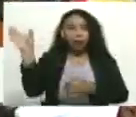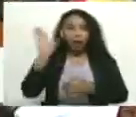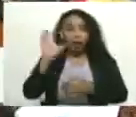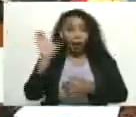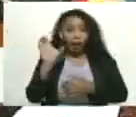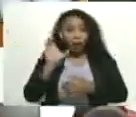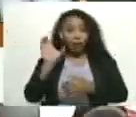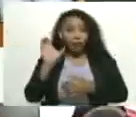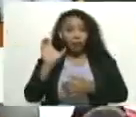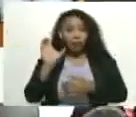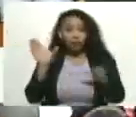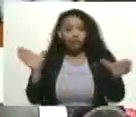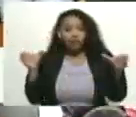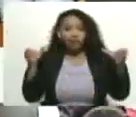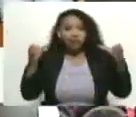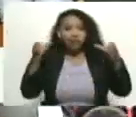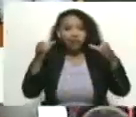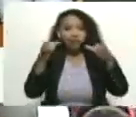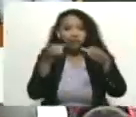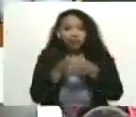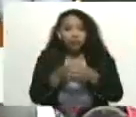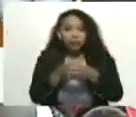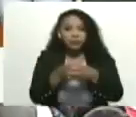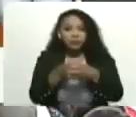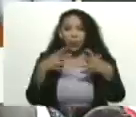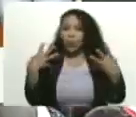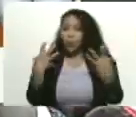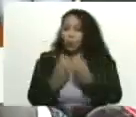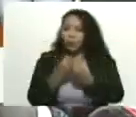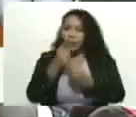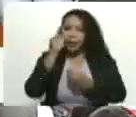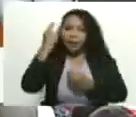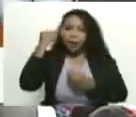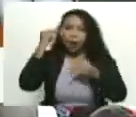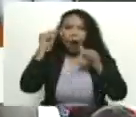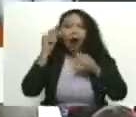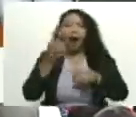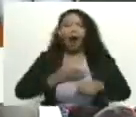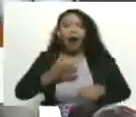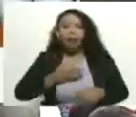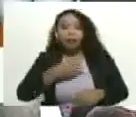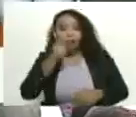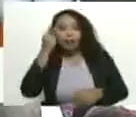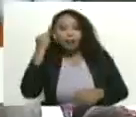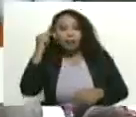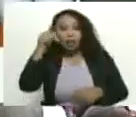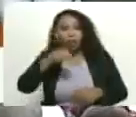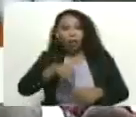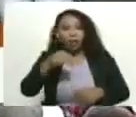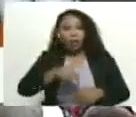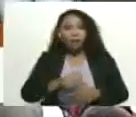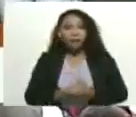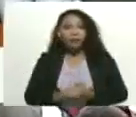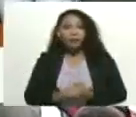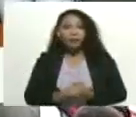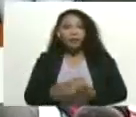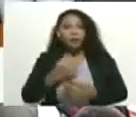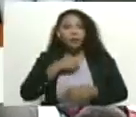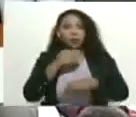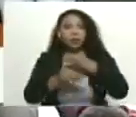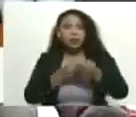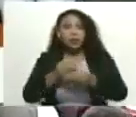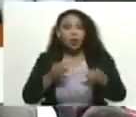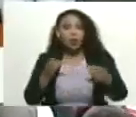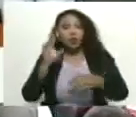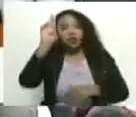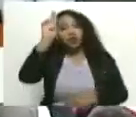en Caracas, nos reunimos, compañeros, compañeras, alcaldes, alcaldesas que están acá. Nosotros nos reunimos todos los